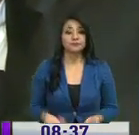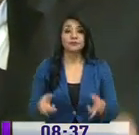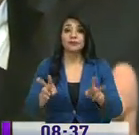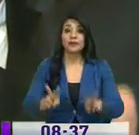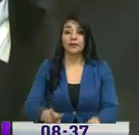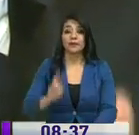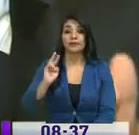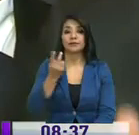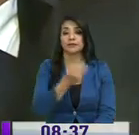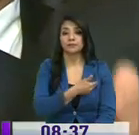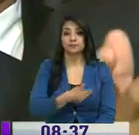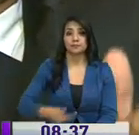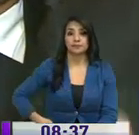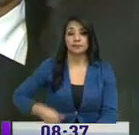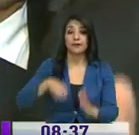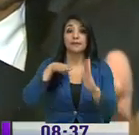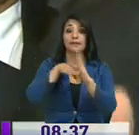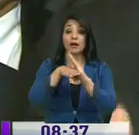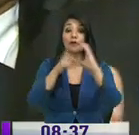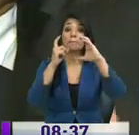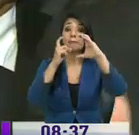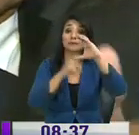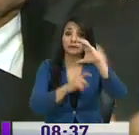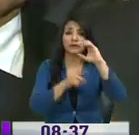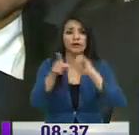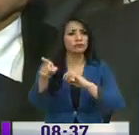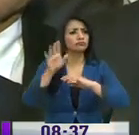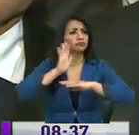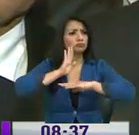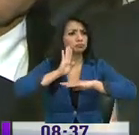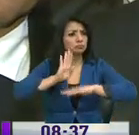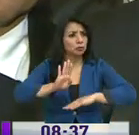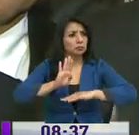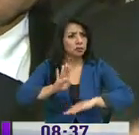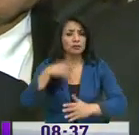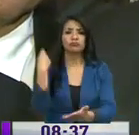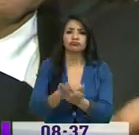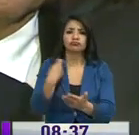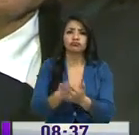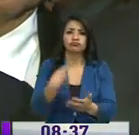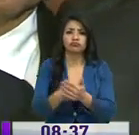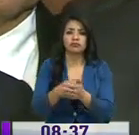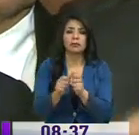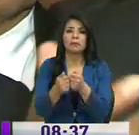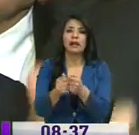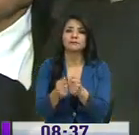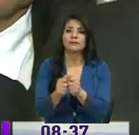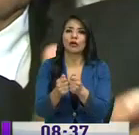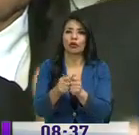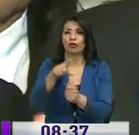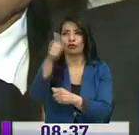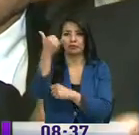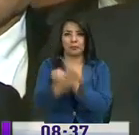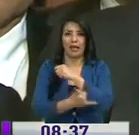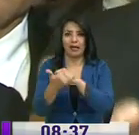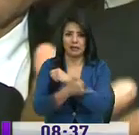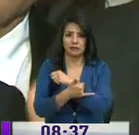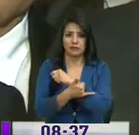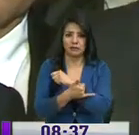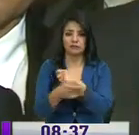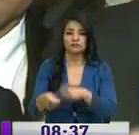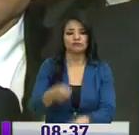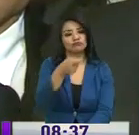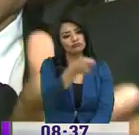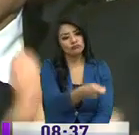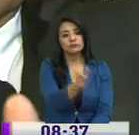el vicepresidente del Banco del Pacífico, donde se está adquiriendo todos los plásticos del exterior para podernos